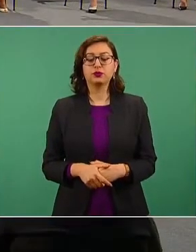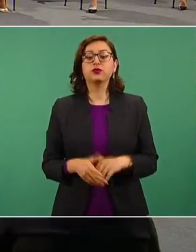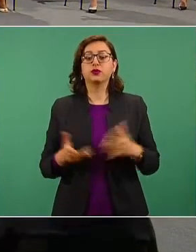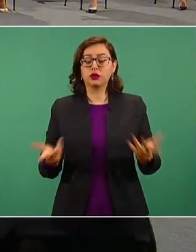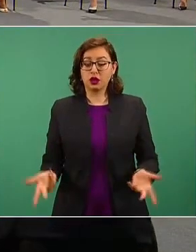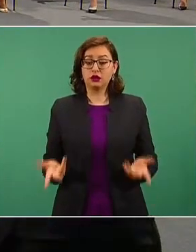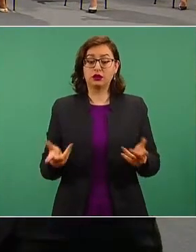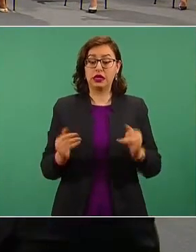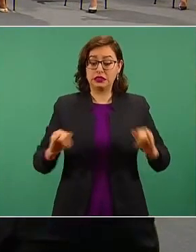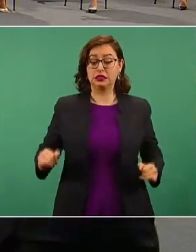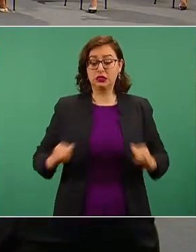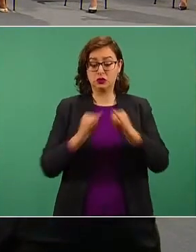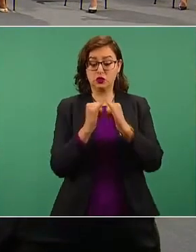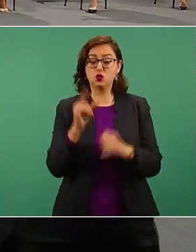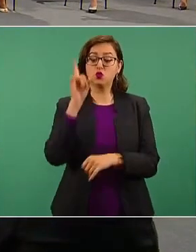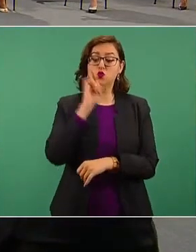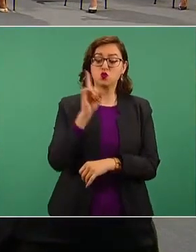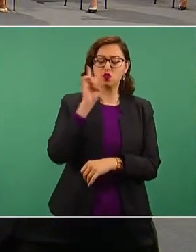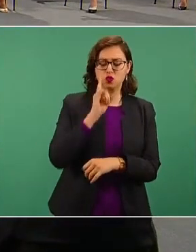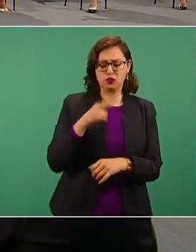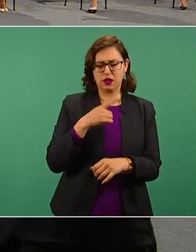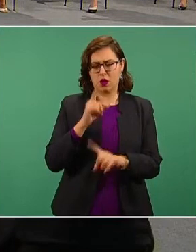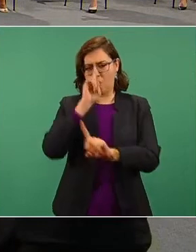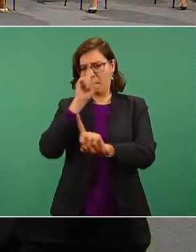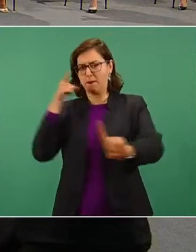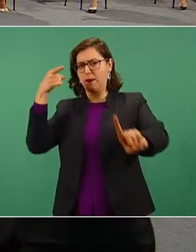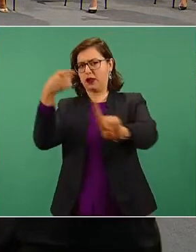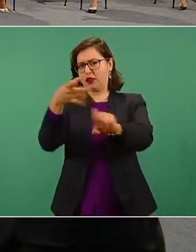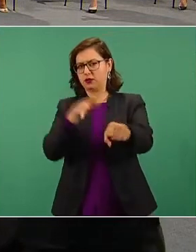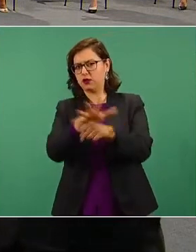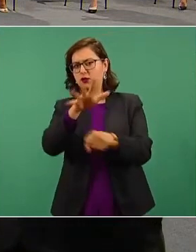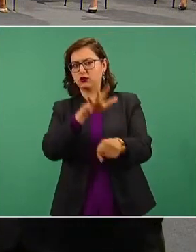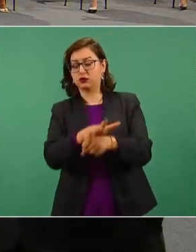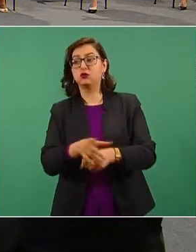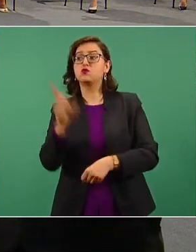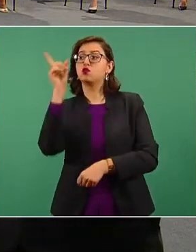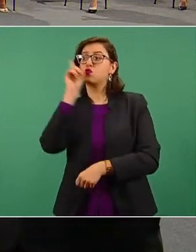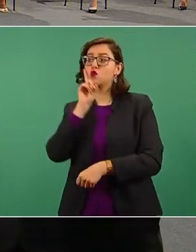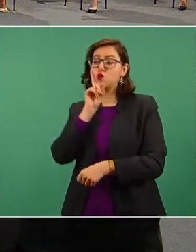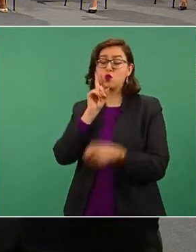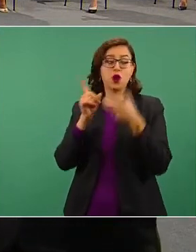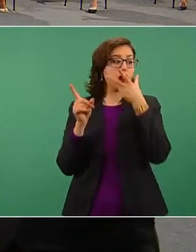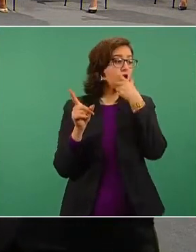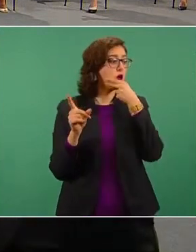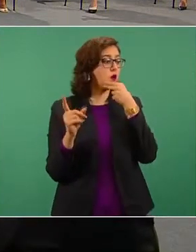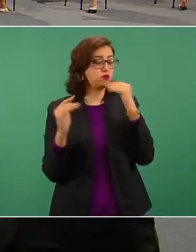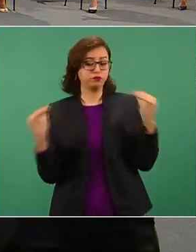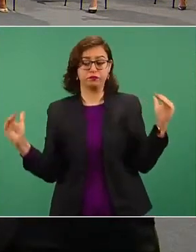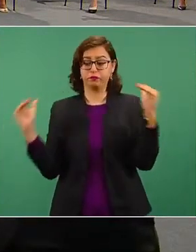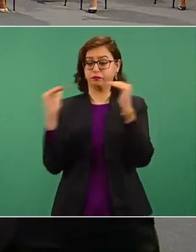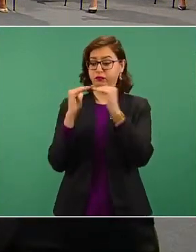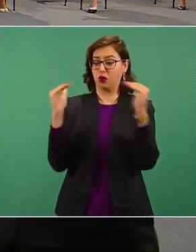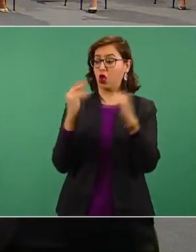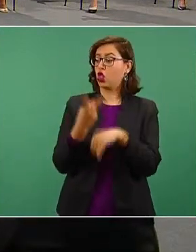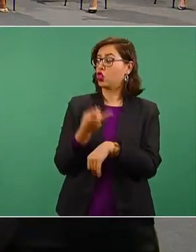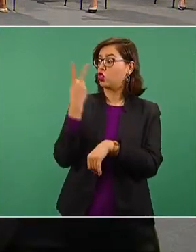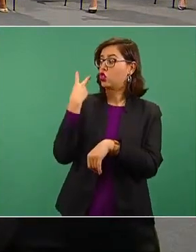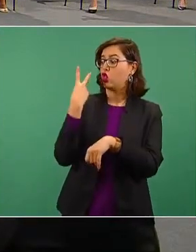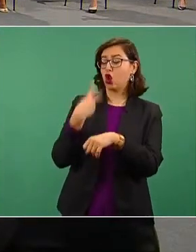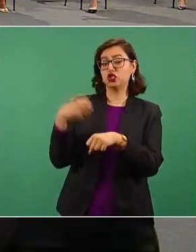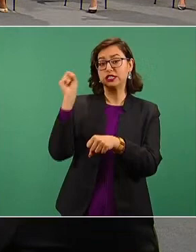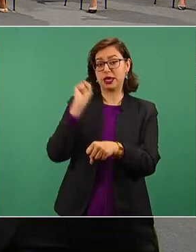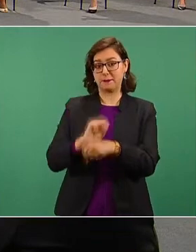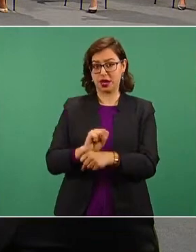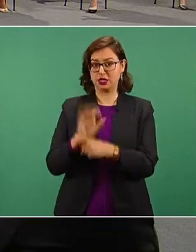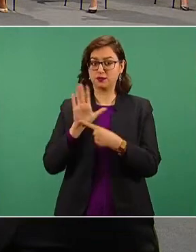de igualdad entre mujeres y hombres, cuyo progreso presentamos hace dos semanas. Recorrimos